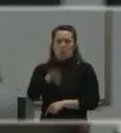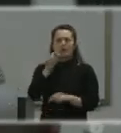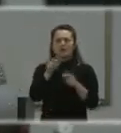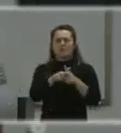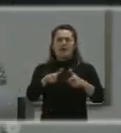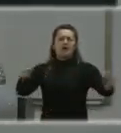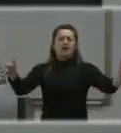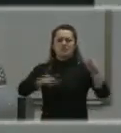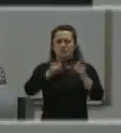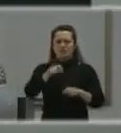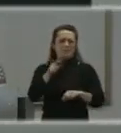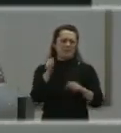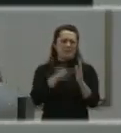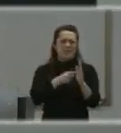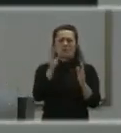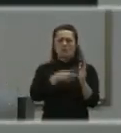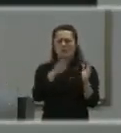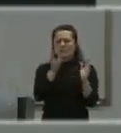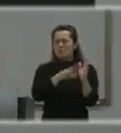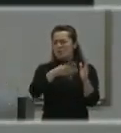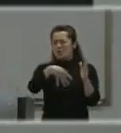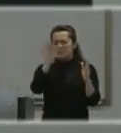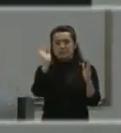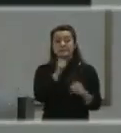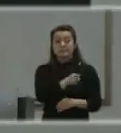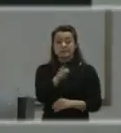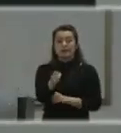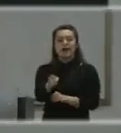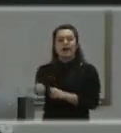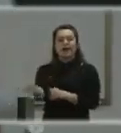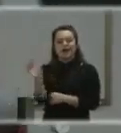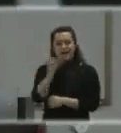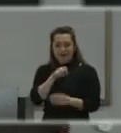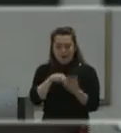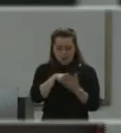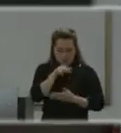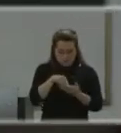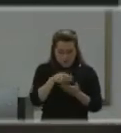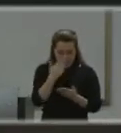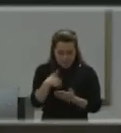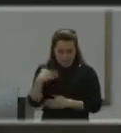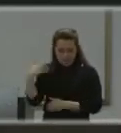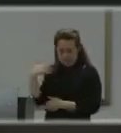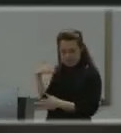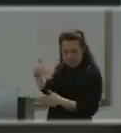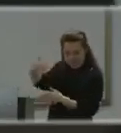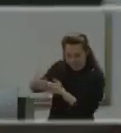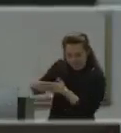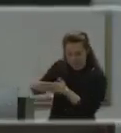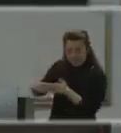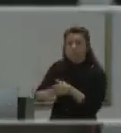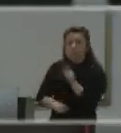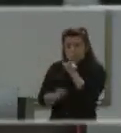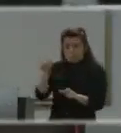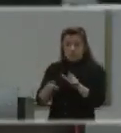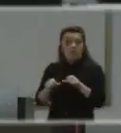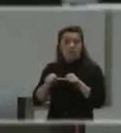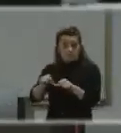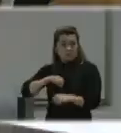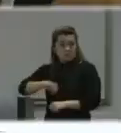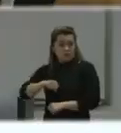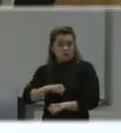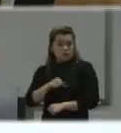personas. Entonces, es interesante que la convención reconoce esa historia y explícitamente dice que las personas tienen derecho a mantener su